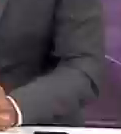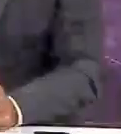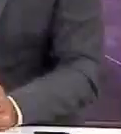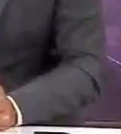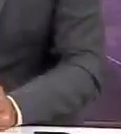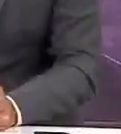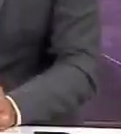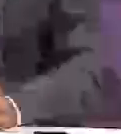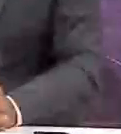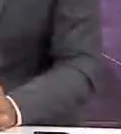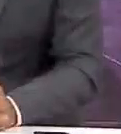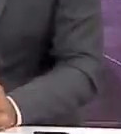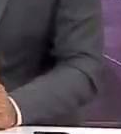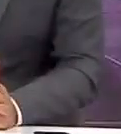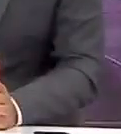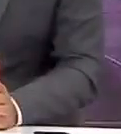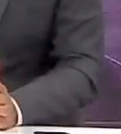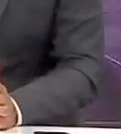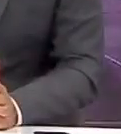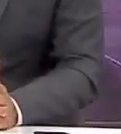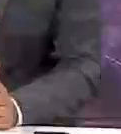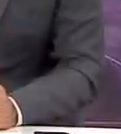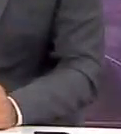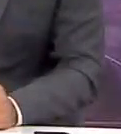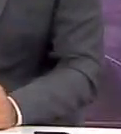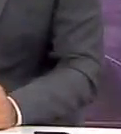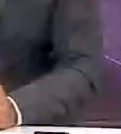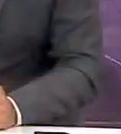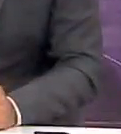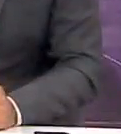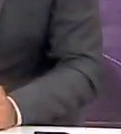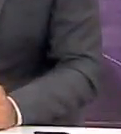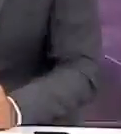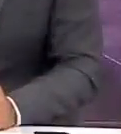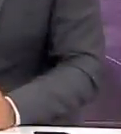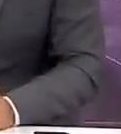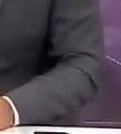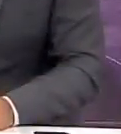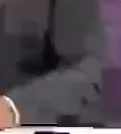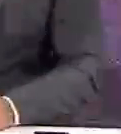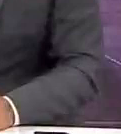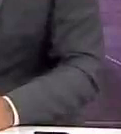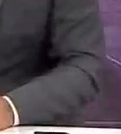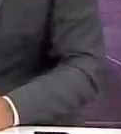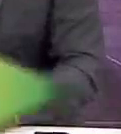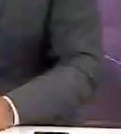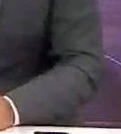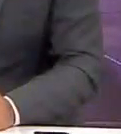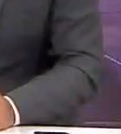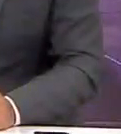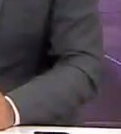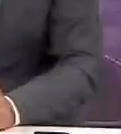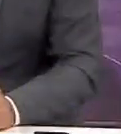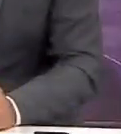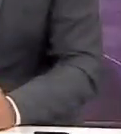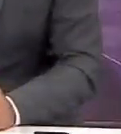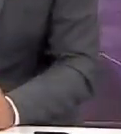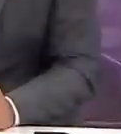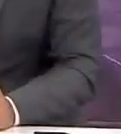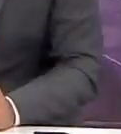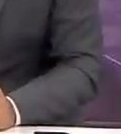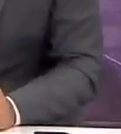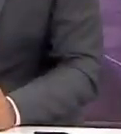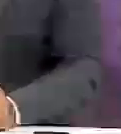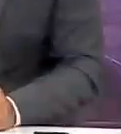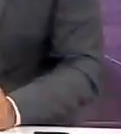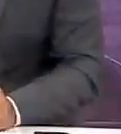España. Definitivamente todos los ecos de lo que dejó el fin de semana y lo que se viene. La gran final entre Melec y Liga el día miércoles, la primera en el Estadio Capo. Esto y